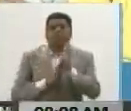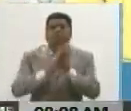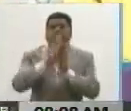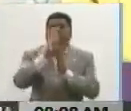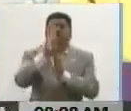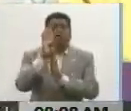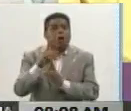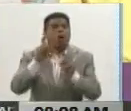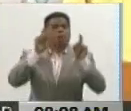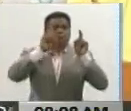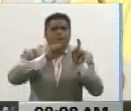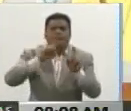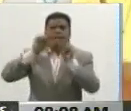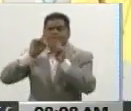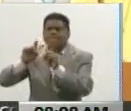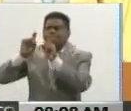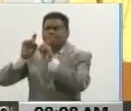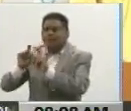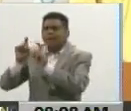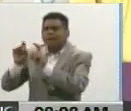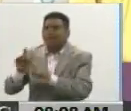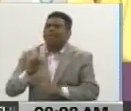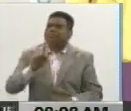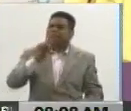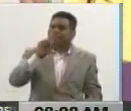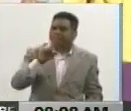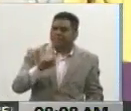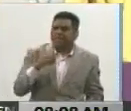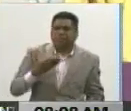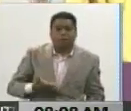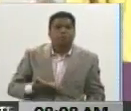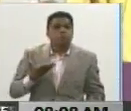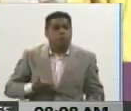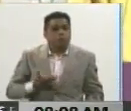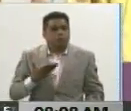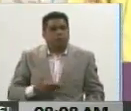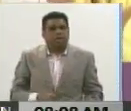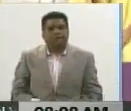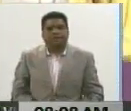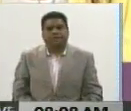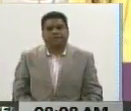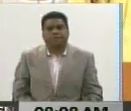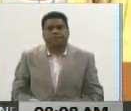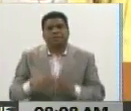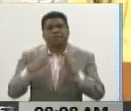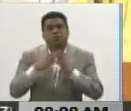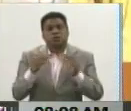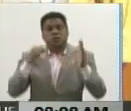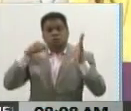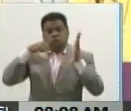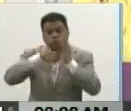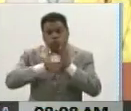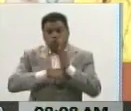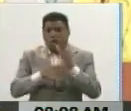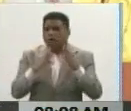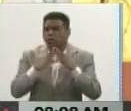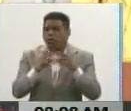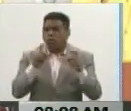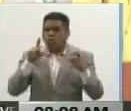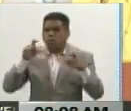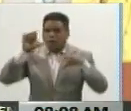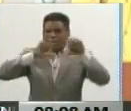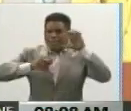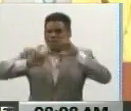formación agroecológica, que implica el poder dar esa dura batalla contra el agrotóxico, ¿no? Y